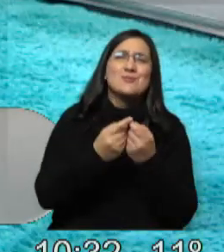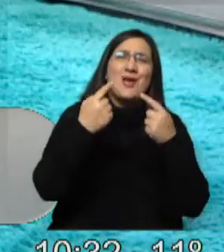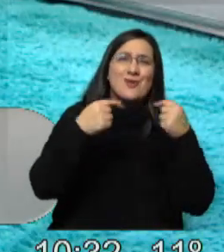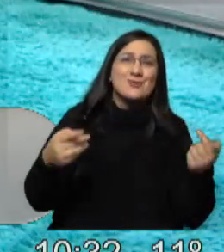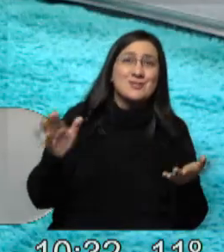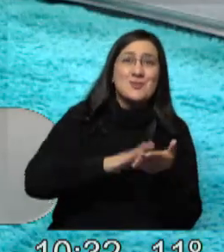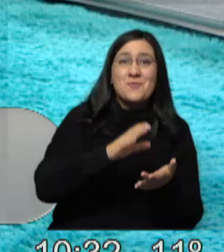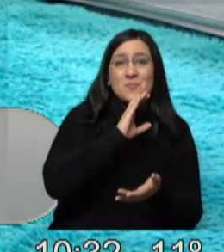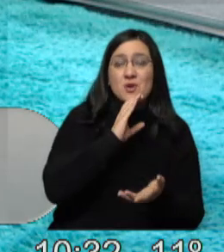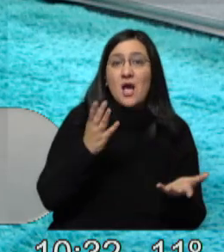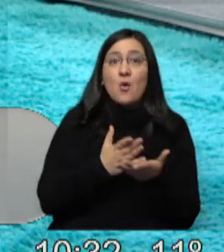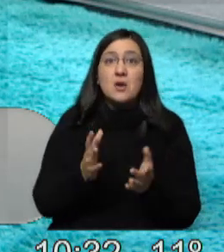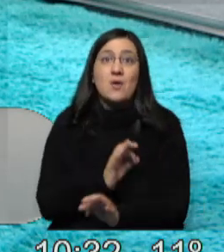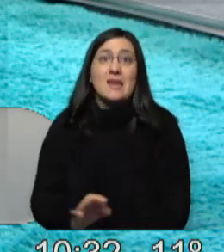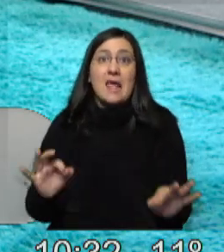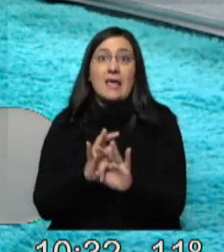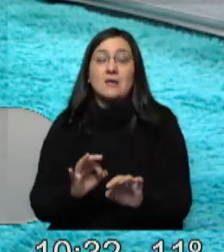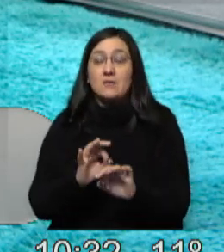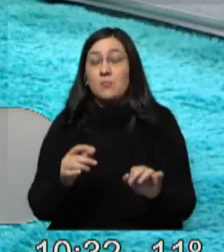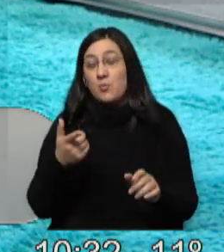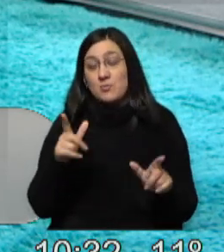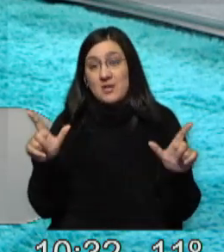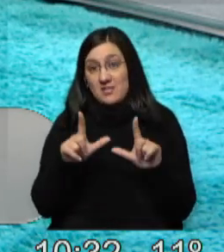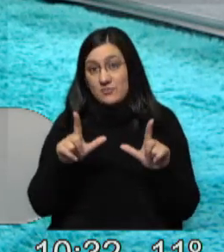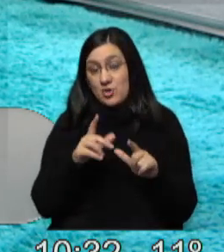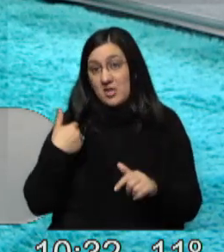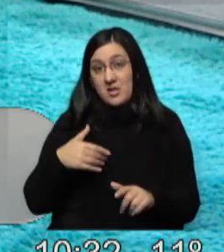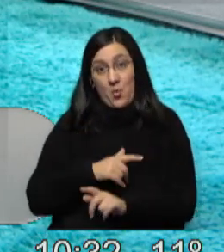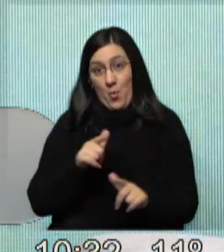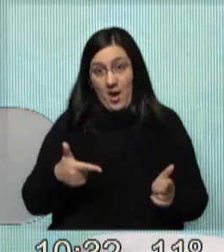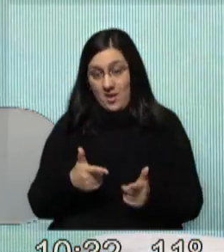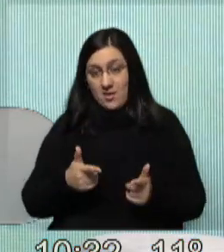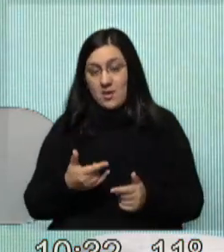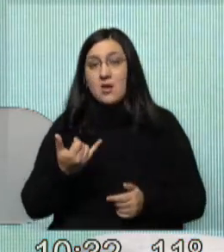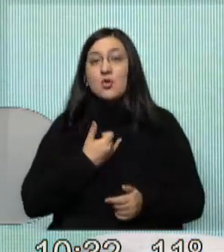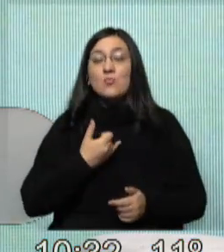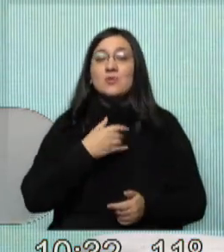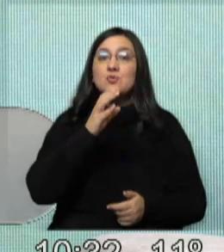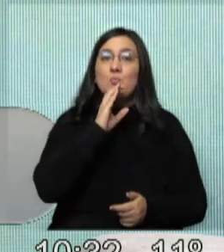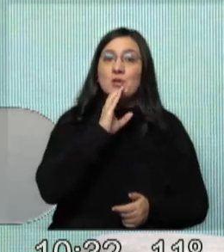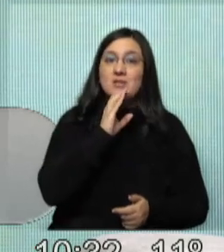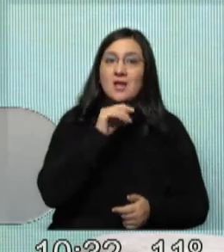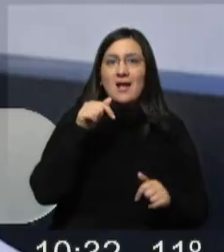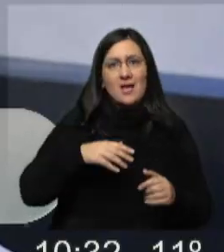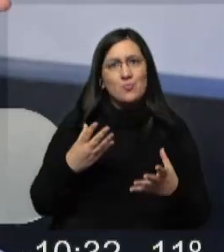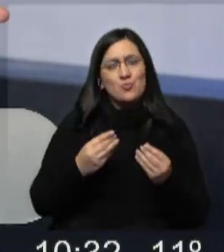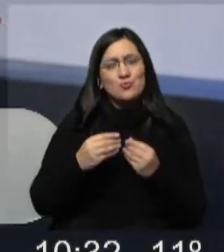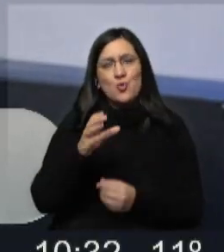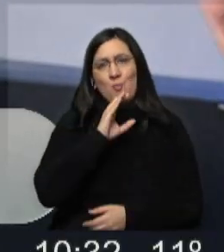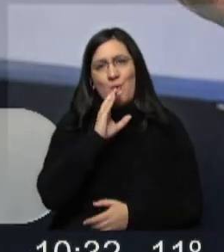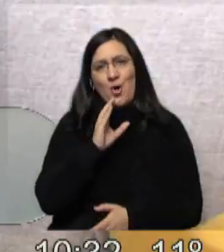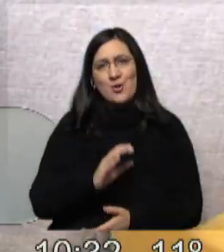no hay un programa de humor, por lo menos en la TV argentina. ¿Y cómo es ser humorista y no tener acá un espacio? Acá hay humor. Acá hay mucho,